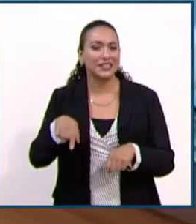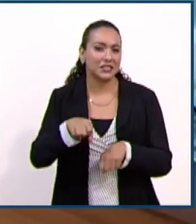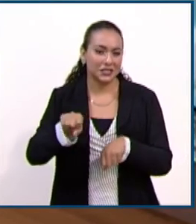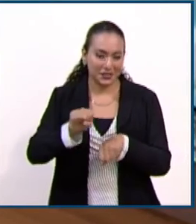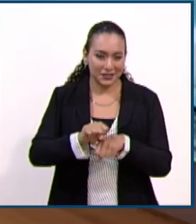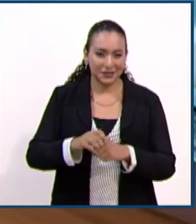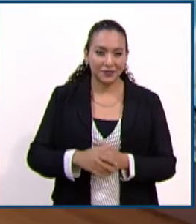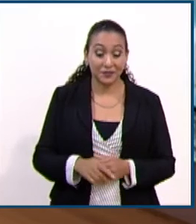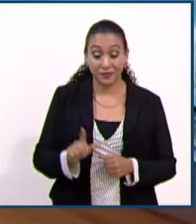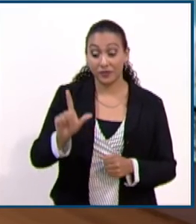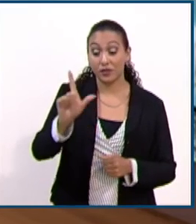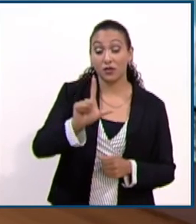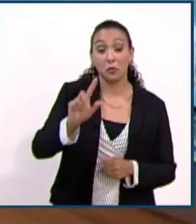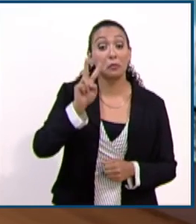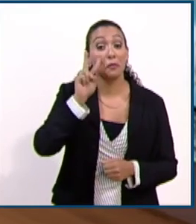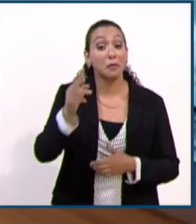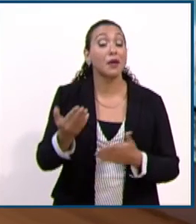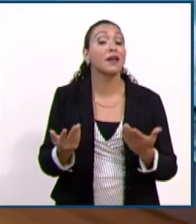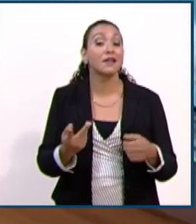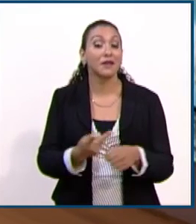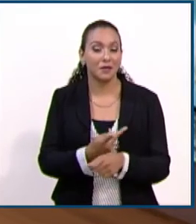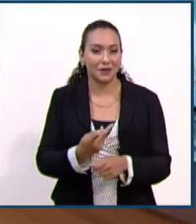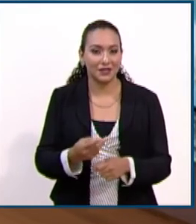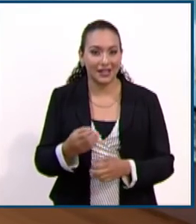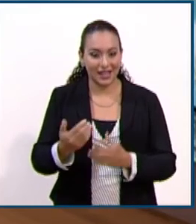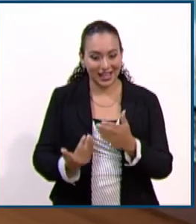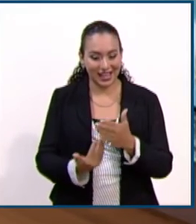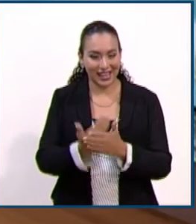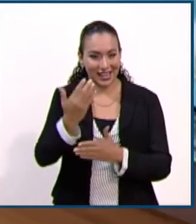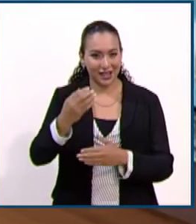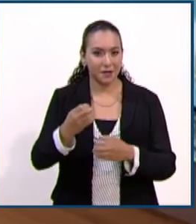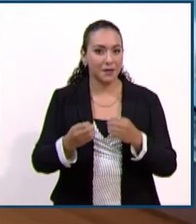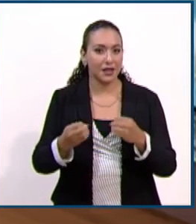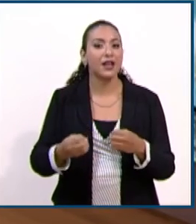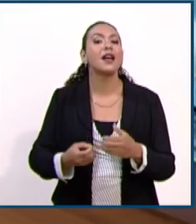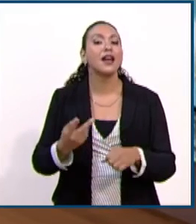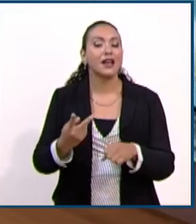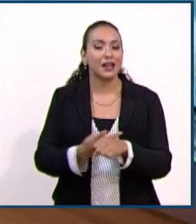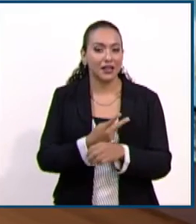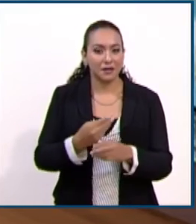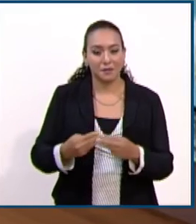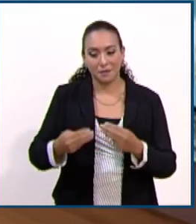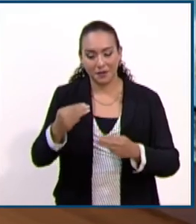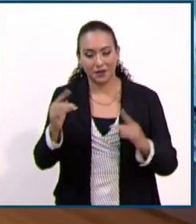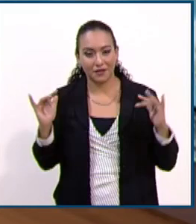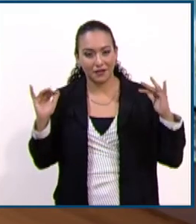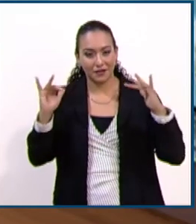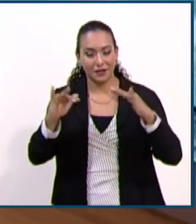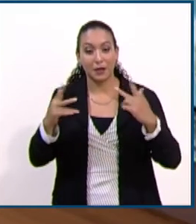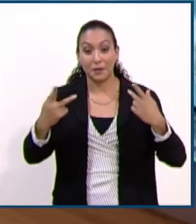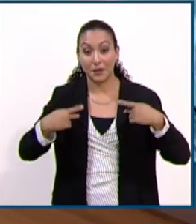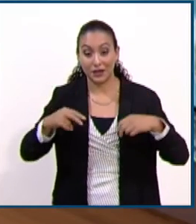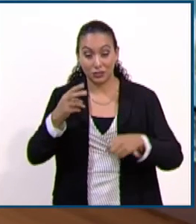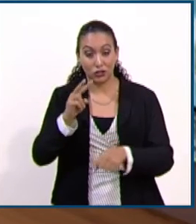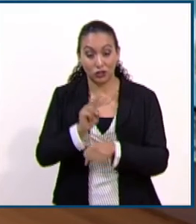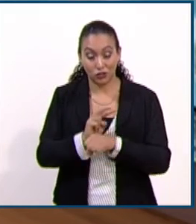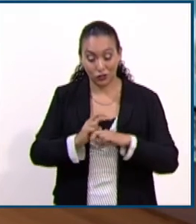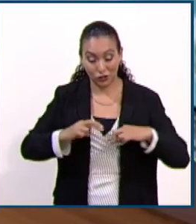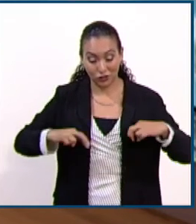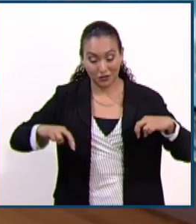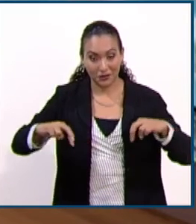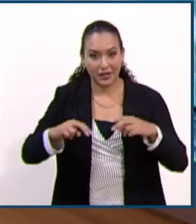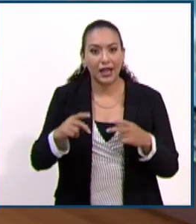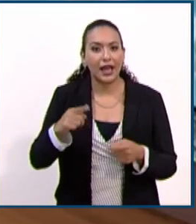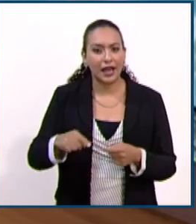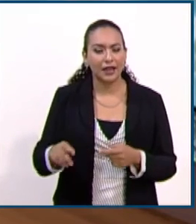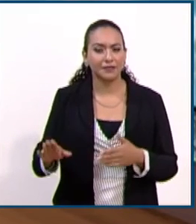Federación. Este lunes siga la sesión solemne conjunta de plenos de la Suprema Corte y del Consejo de la Judicatura Federal, en la que rendirán